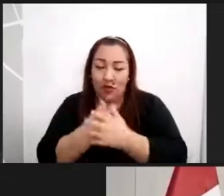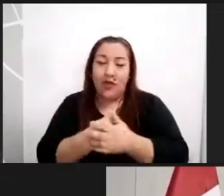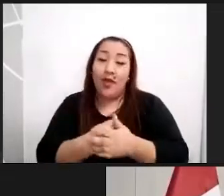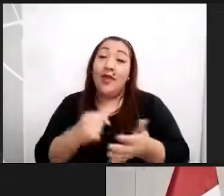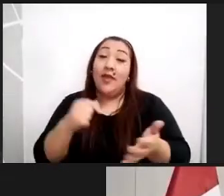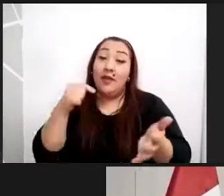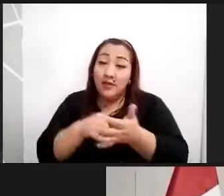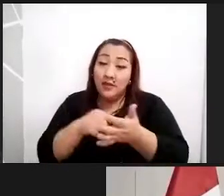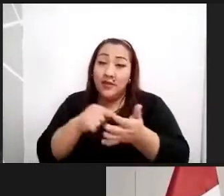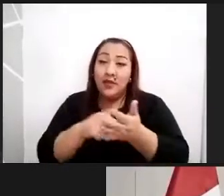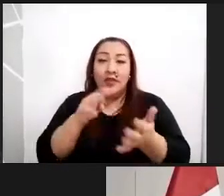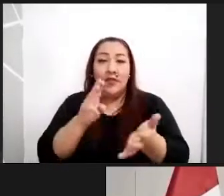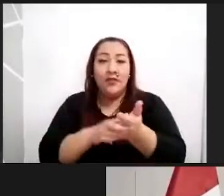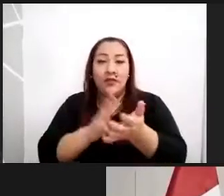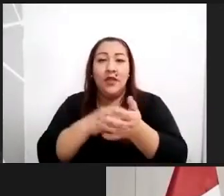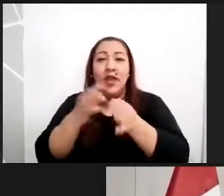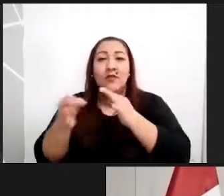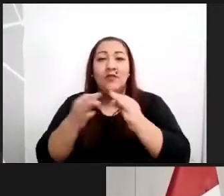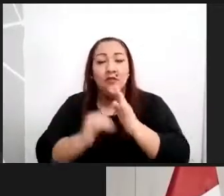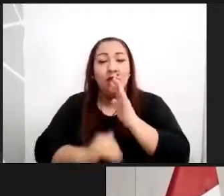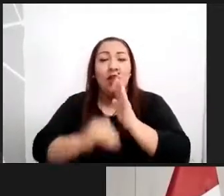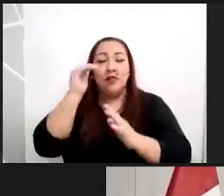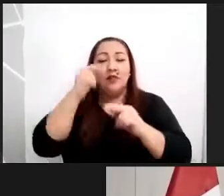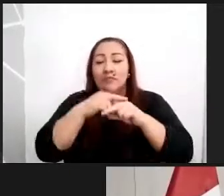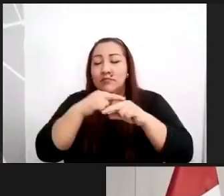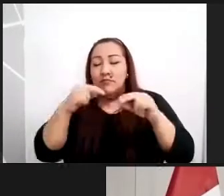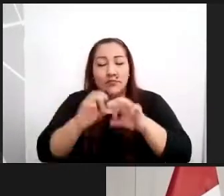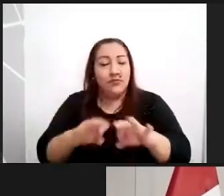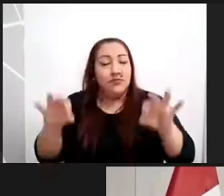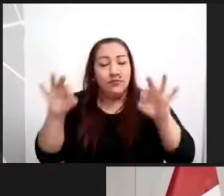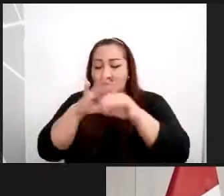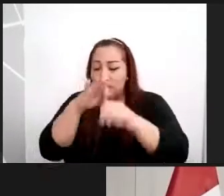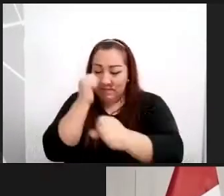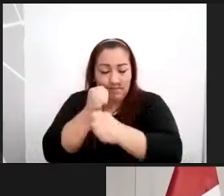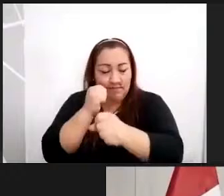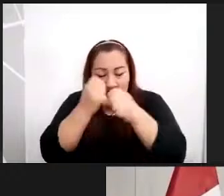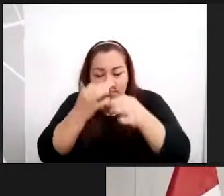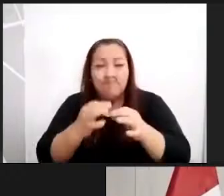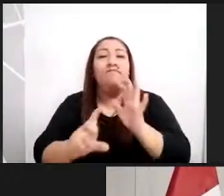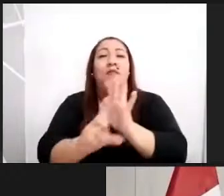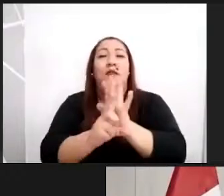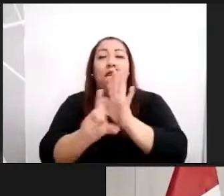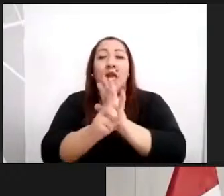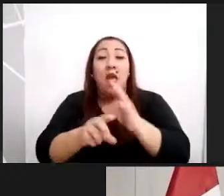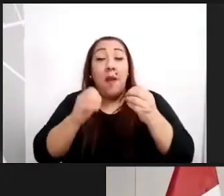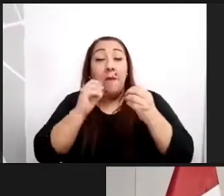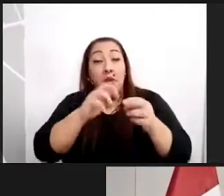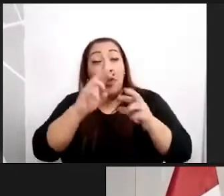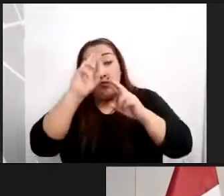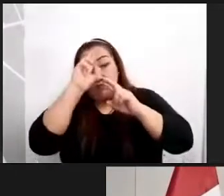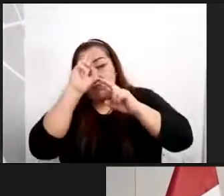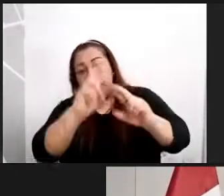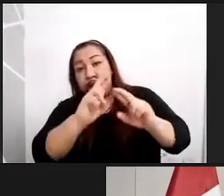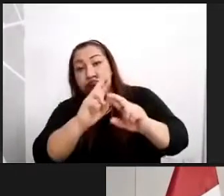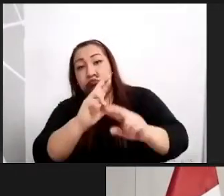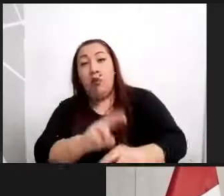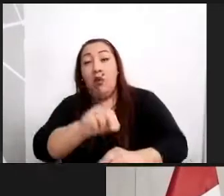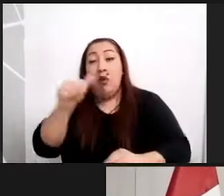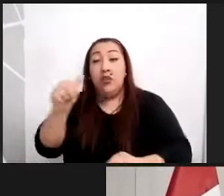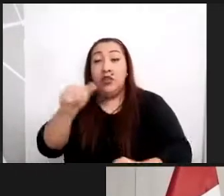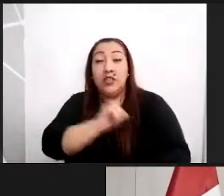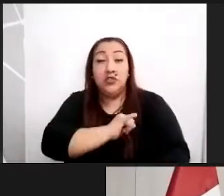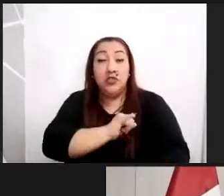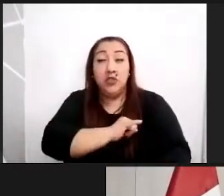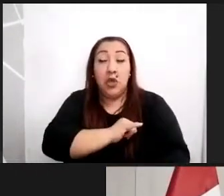la Defensoría ha destacado por su alto nivel de eficacia y legitimidad, pues es respetada como ninguna otra institución pública en